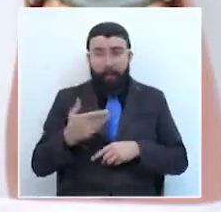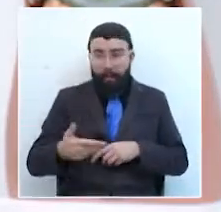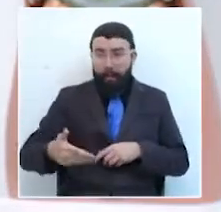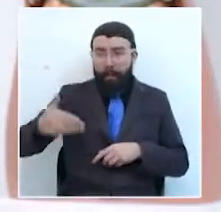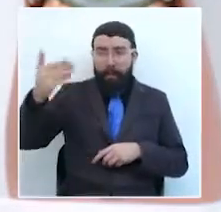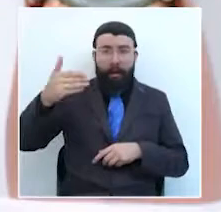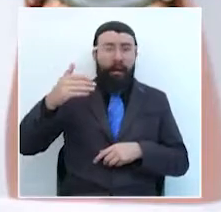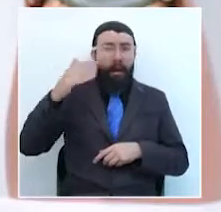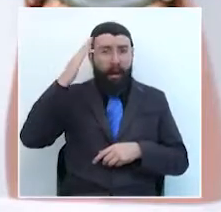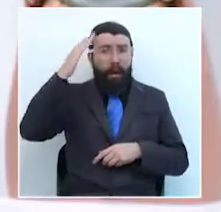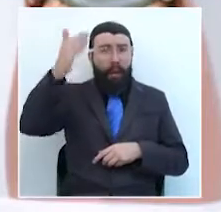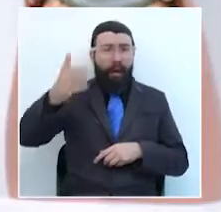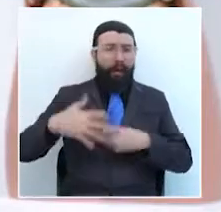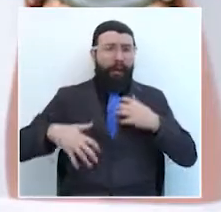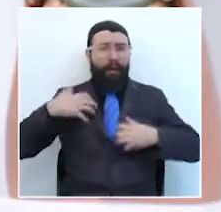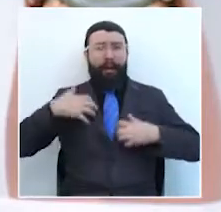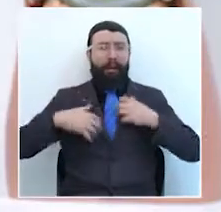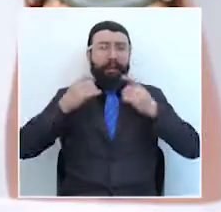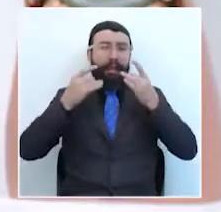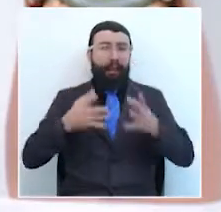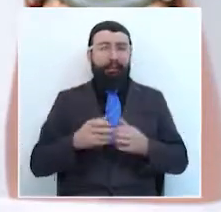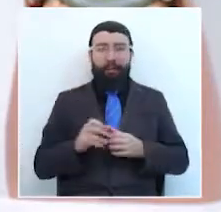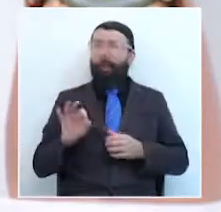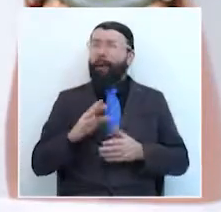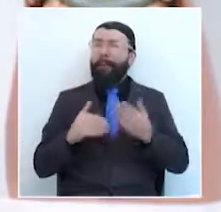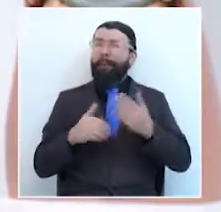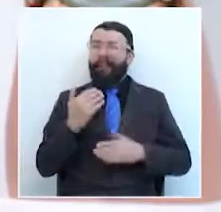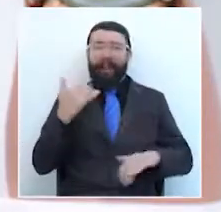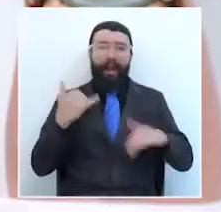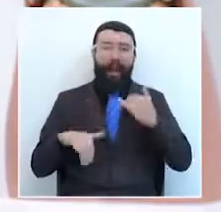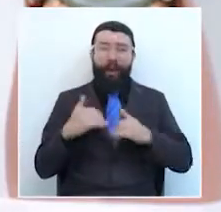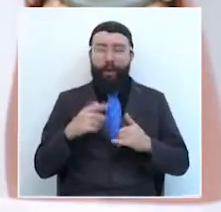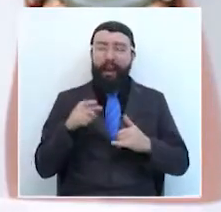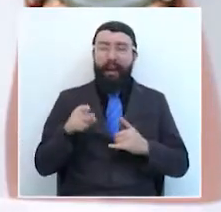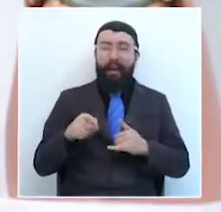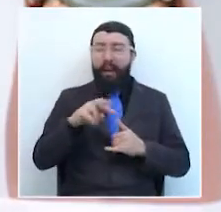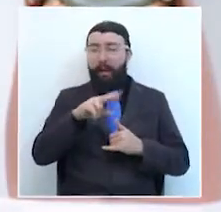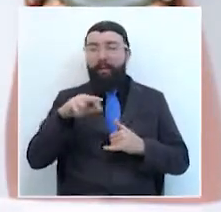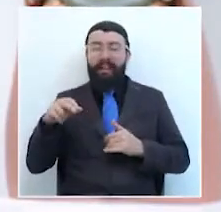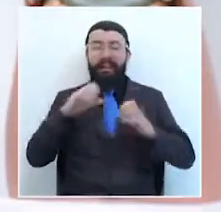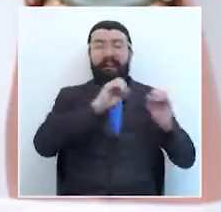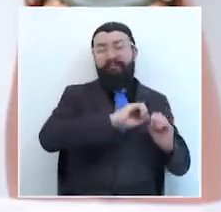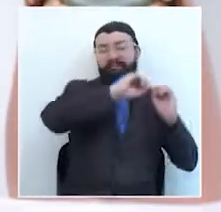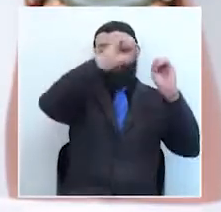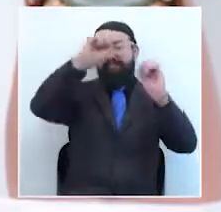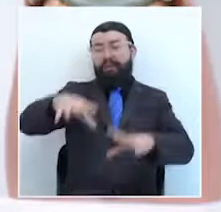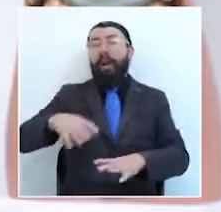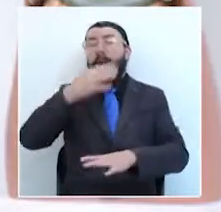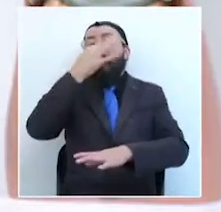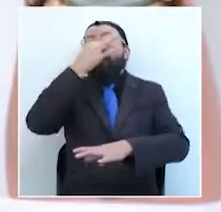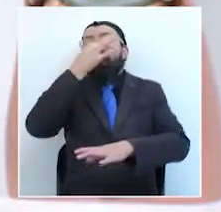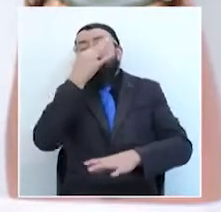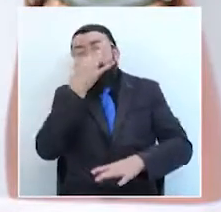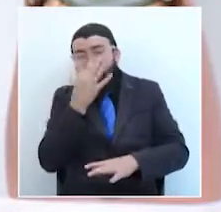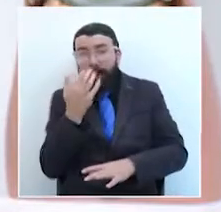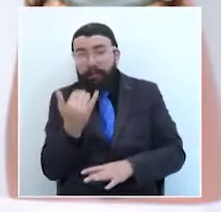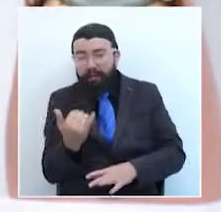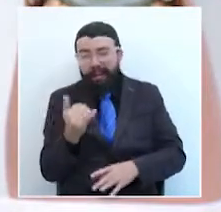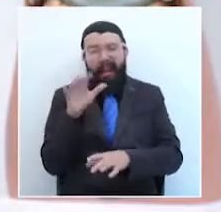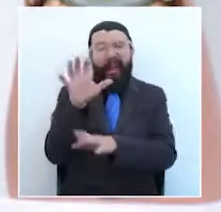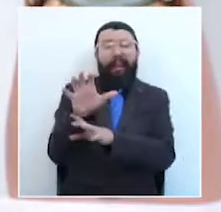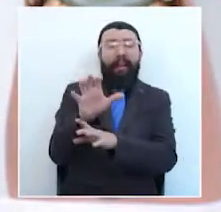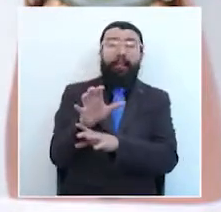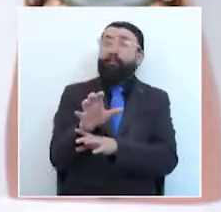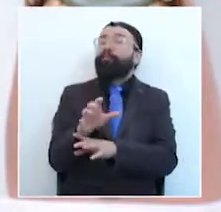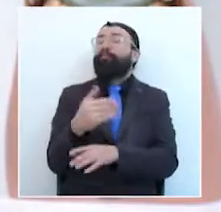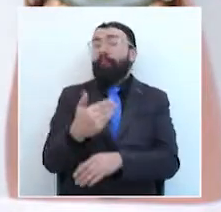en una fobia o cuando empiezan a jugar en las piscinas que a tirar los causar de y uno piensa que esos hay por jugar pero